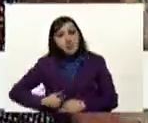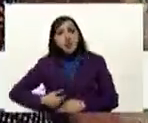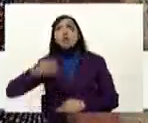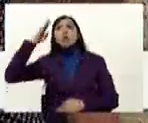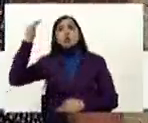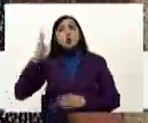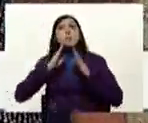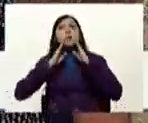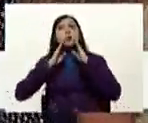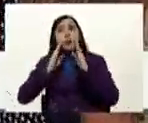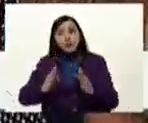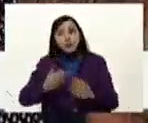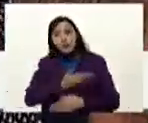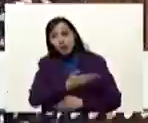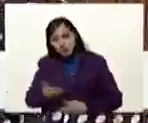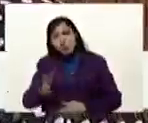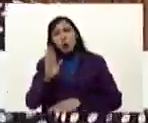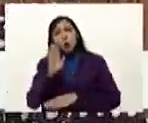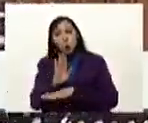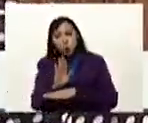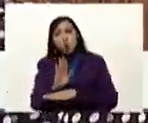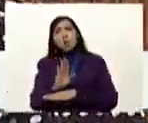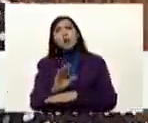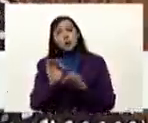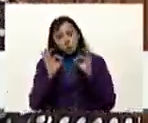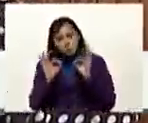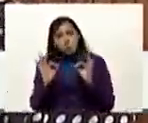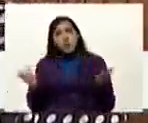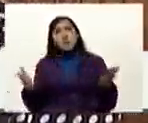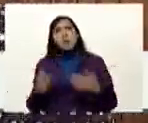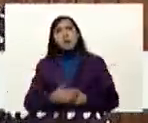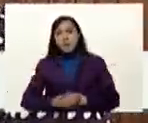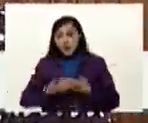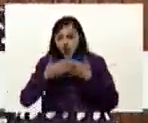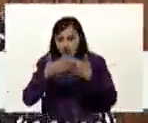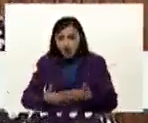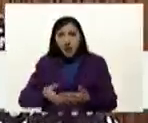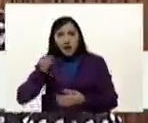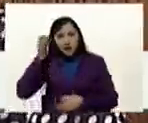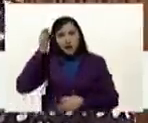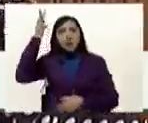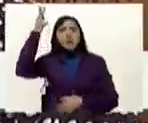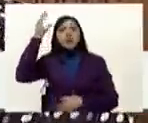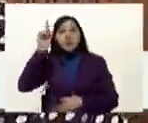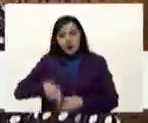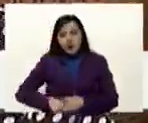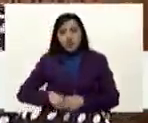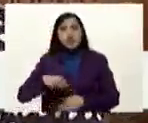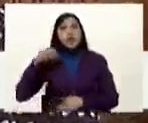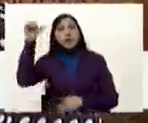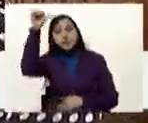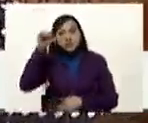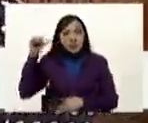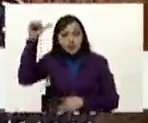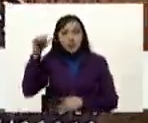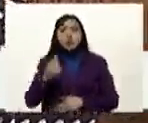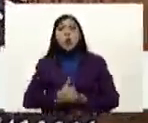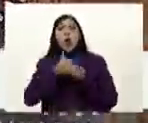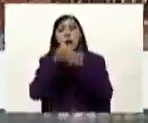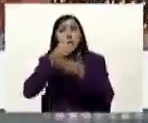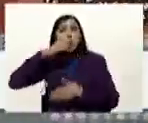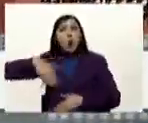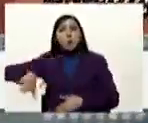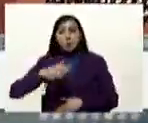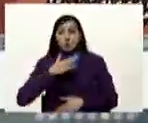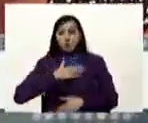bendiga, me lo cuide y me lo proteja, me le dé inteligencia y sabiduría para que ayude a su pueblo. Yo